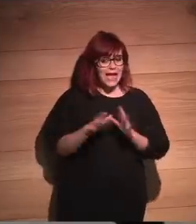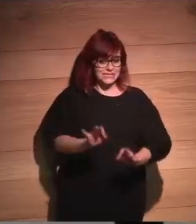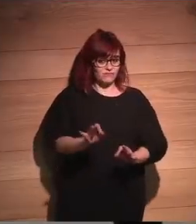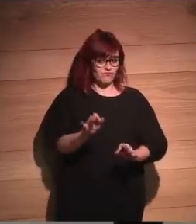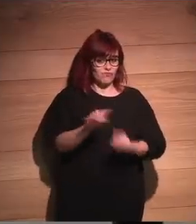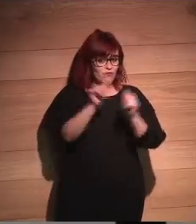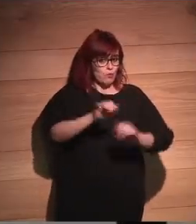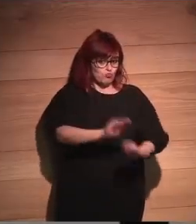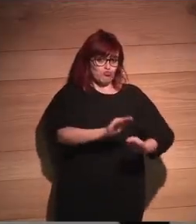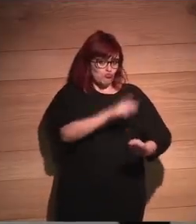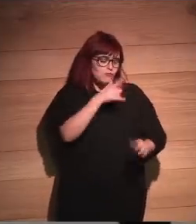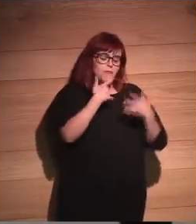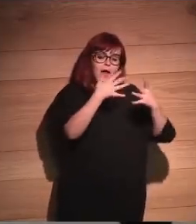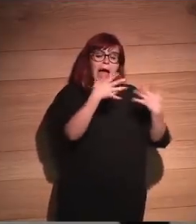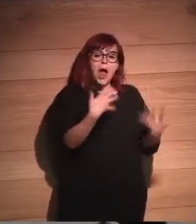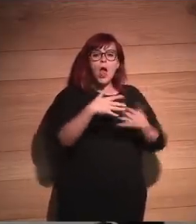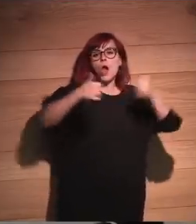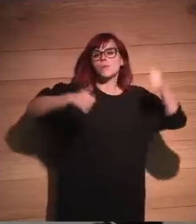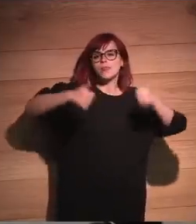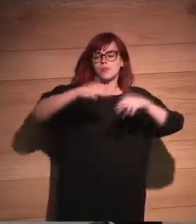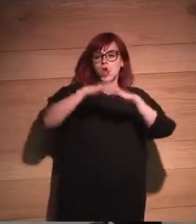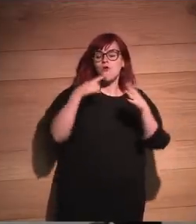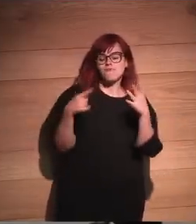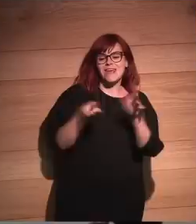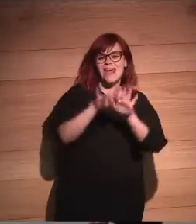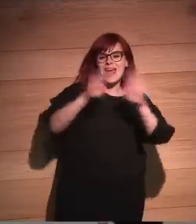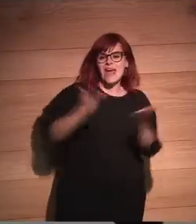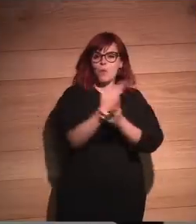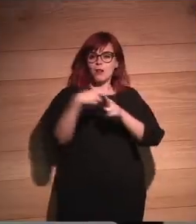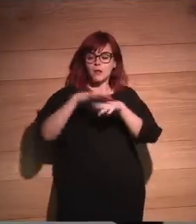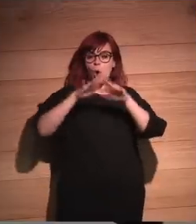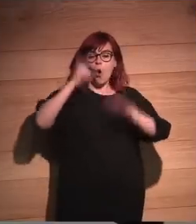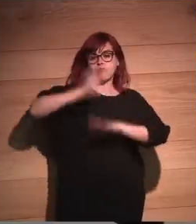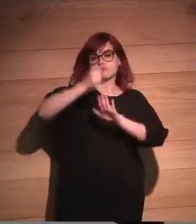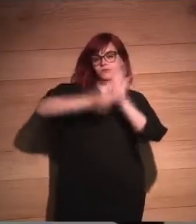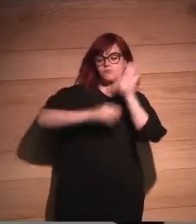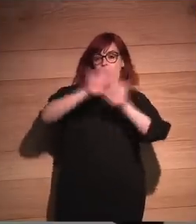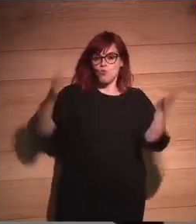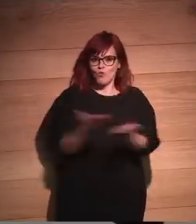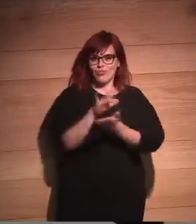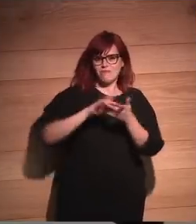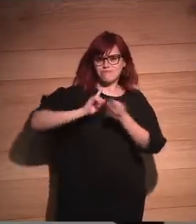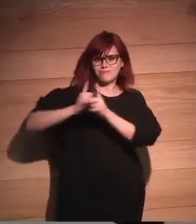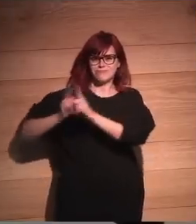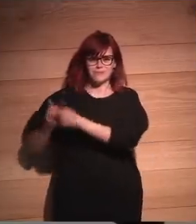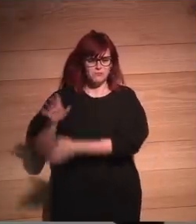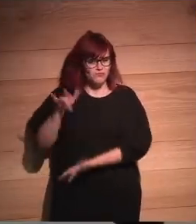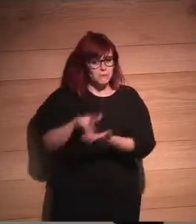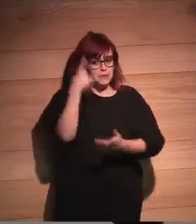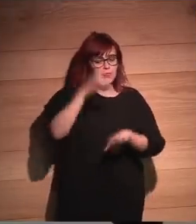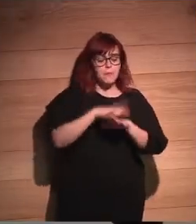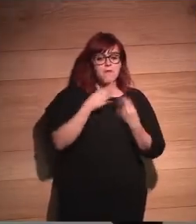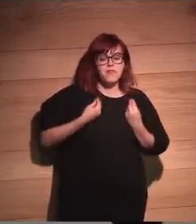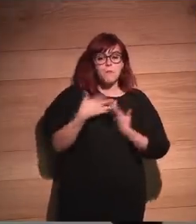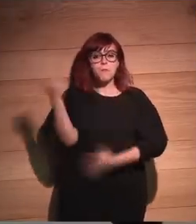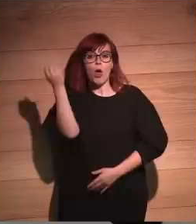una dinámica, la mayor competición geopolítica dentro de este orden mundial, multipolar, cambiante, donde